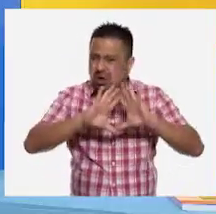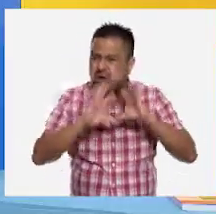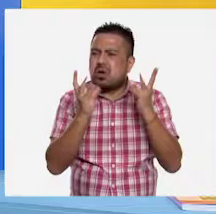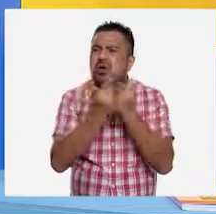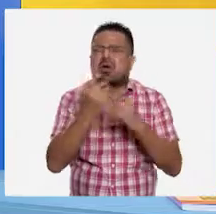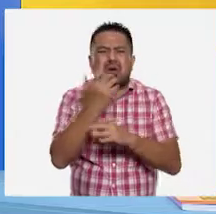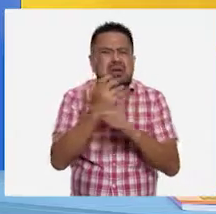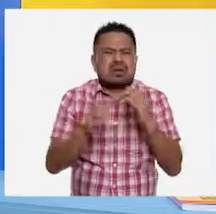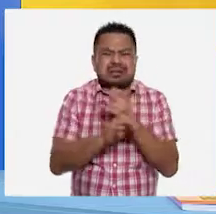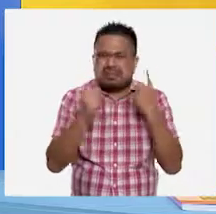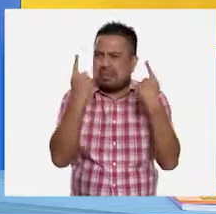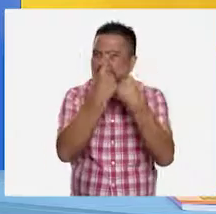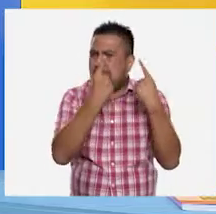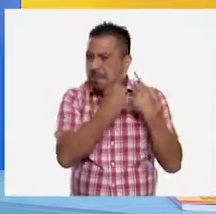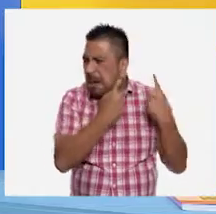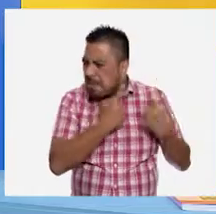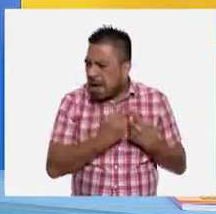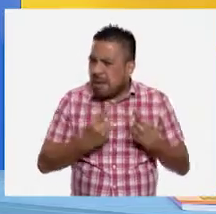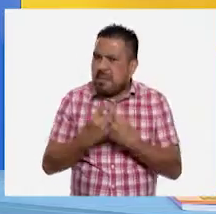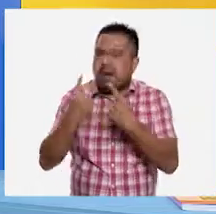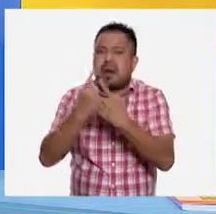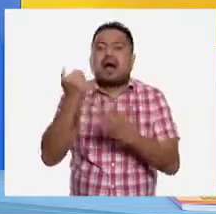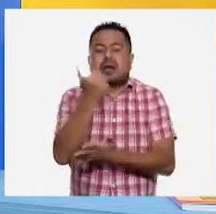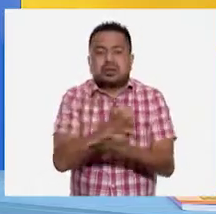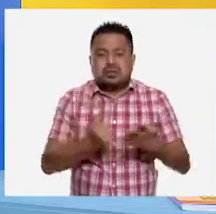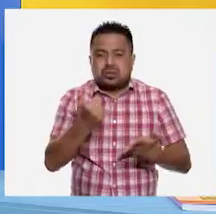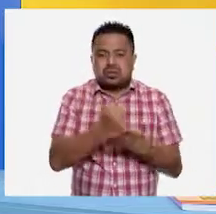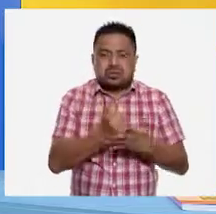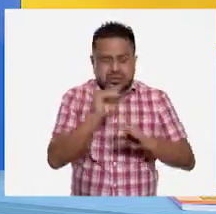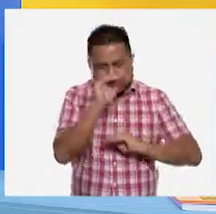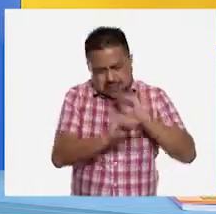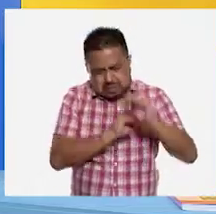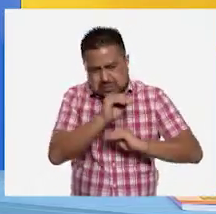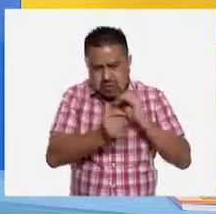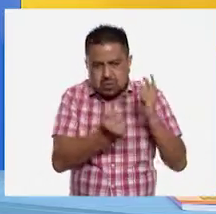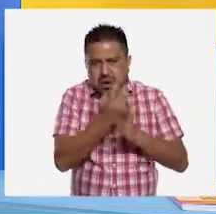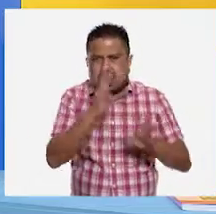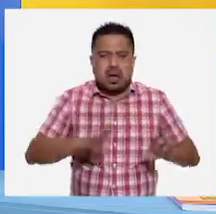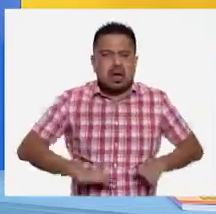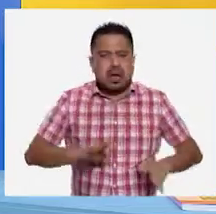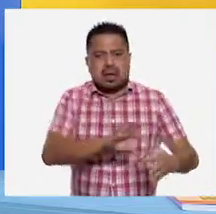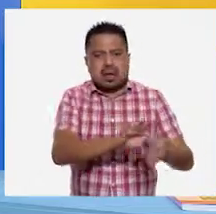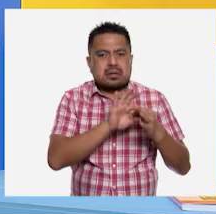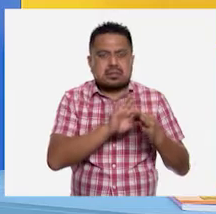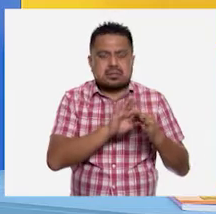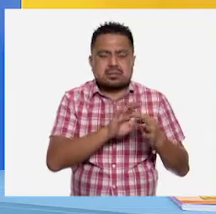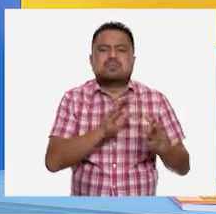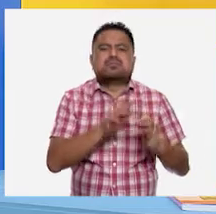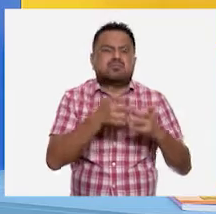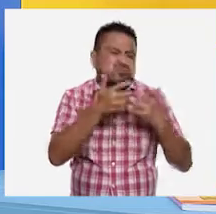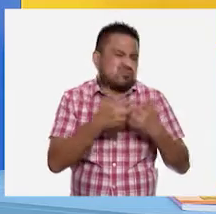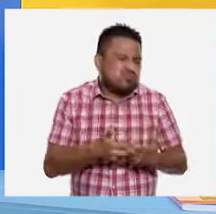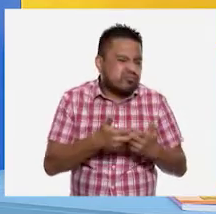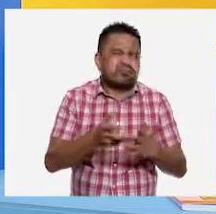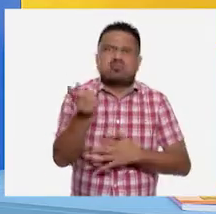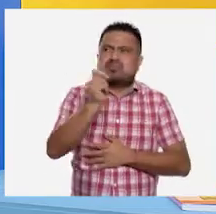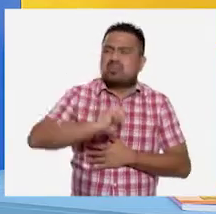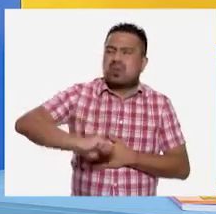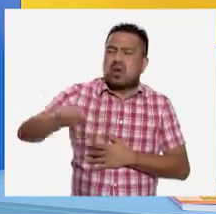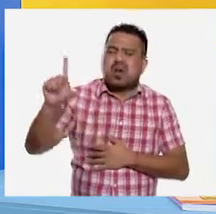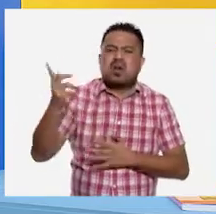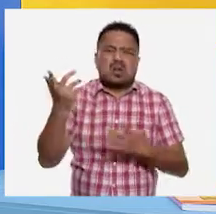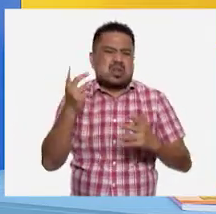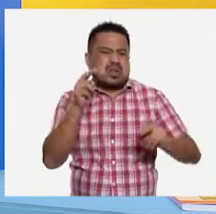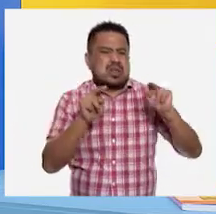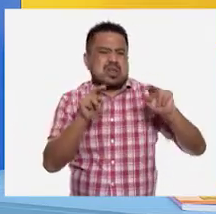realidades opuestas y contradictorias, las ciudades confeccionaban nuevas identidades. Empresarios, profesionistas de